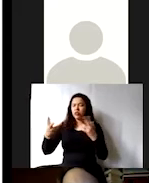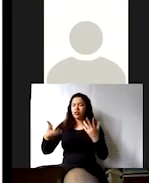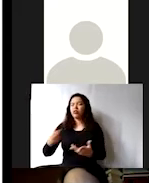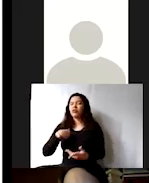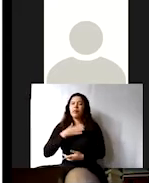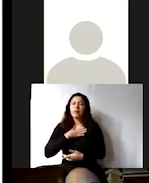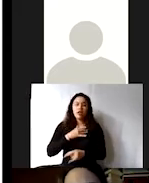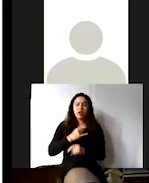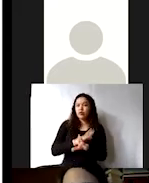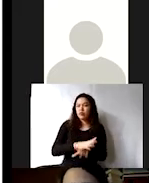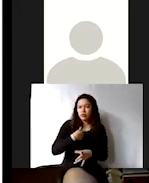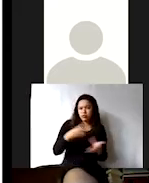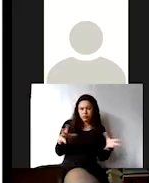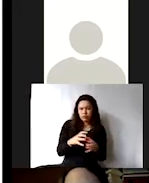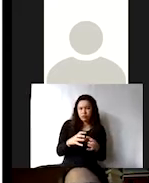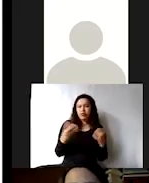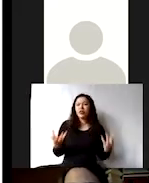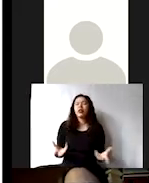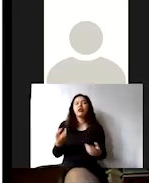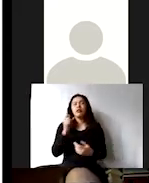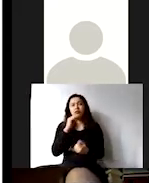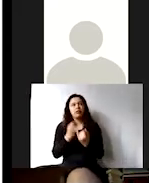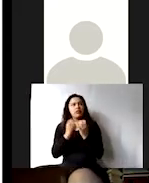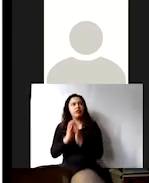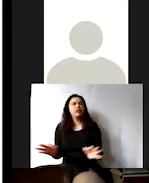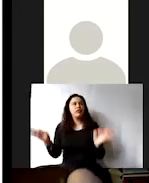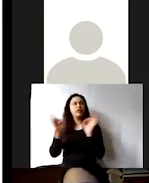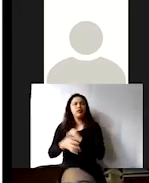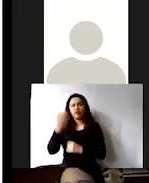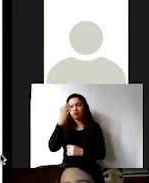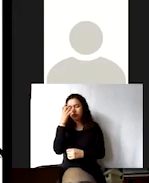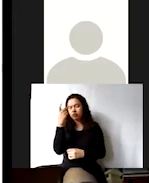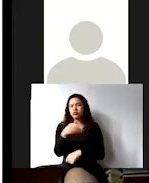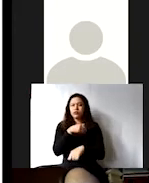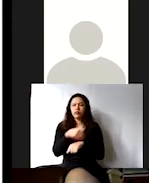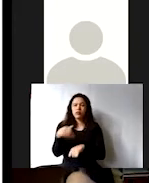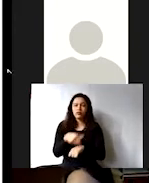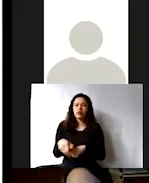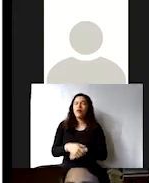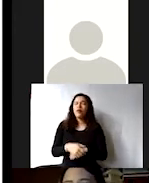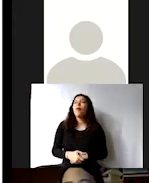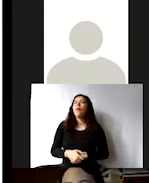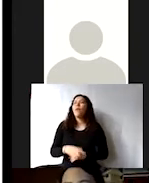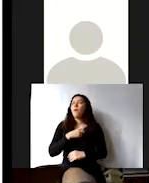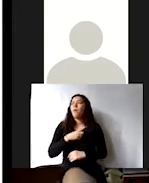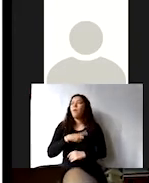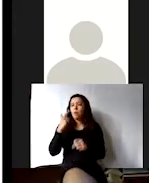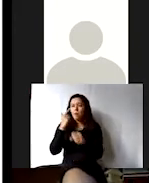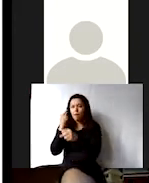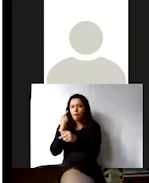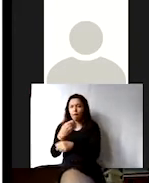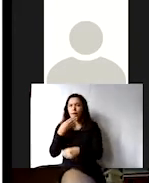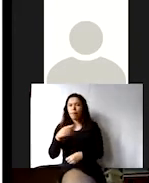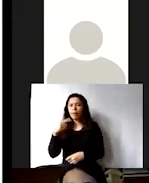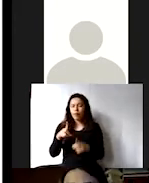Exacto. Sí, también por eso la importancia de tener sus números propios bien identificados a qué del